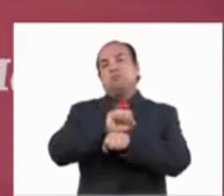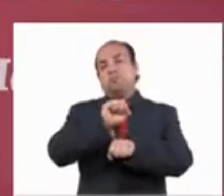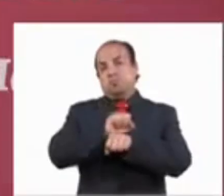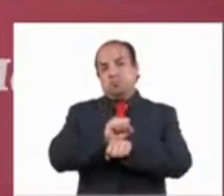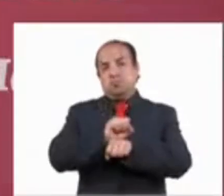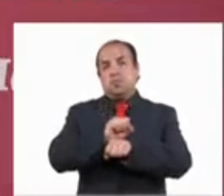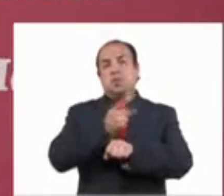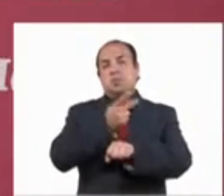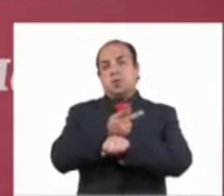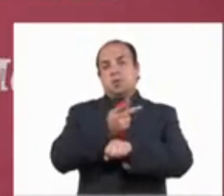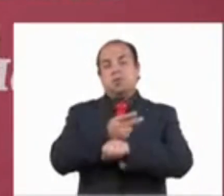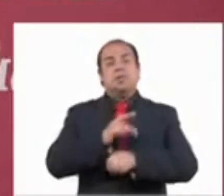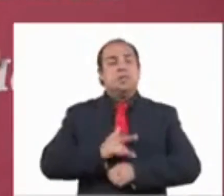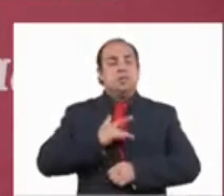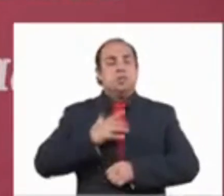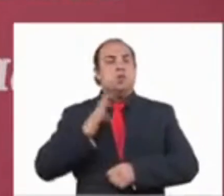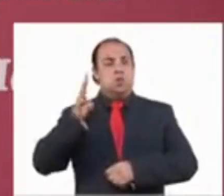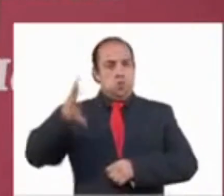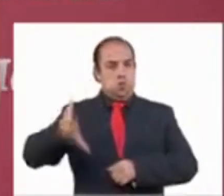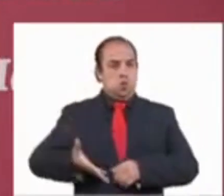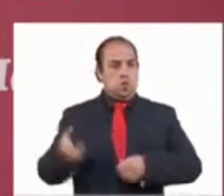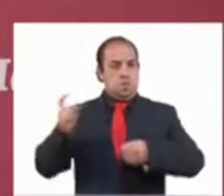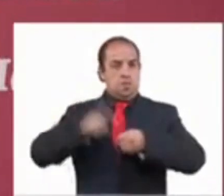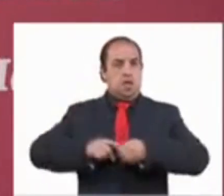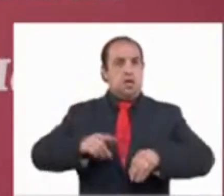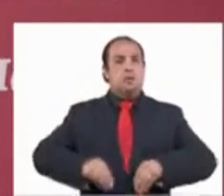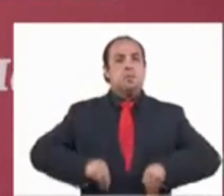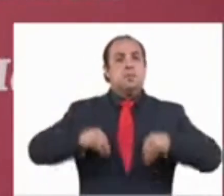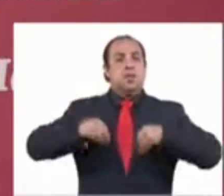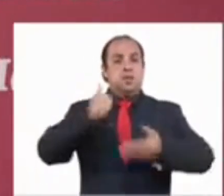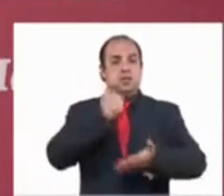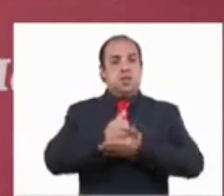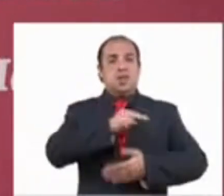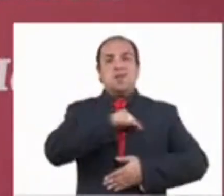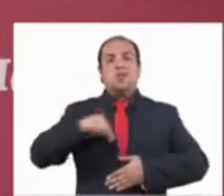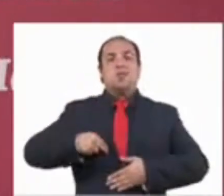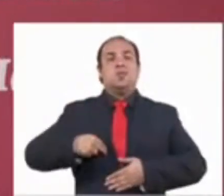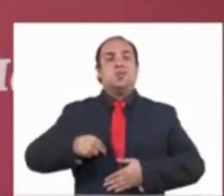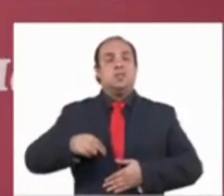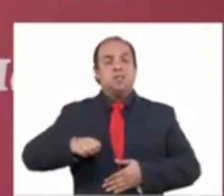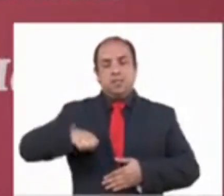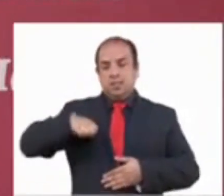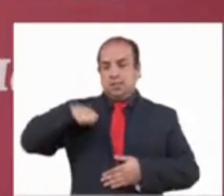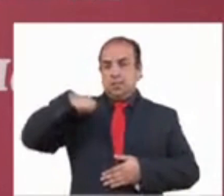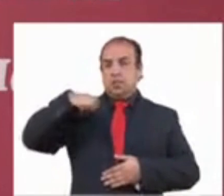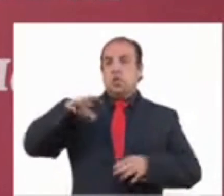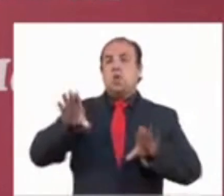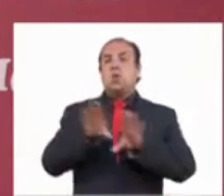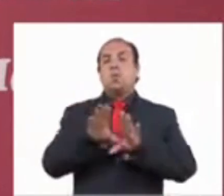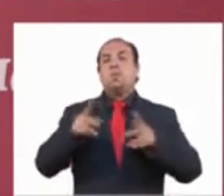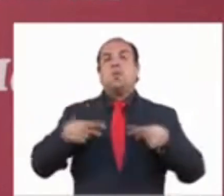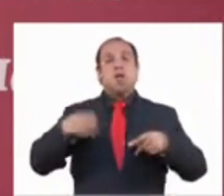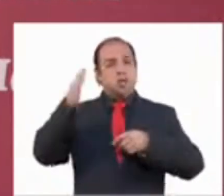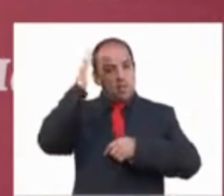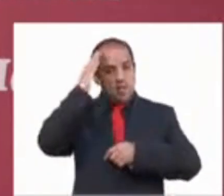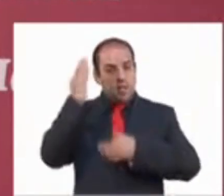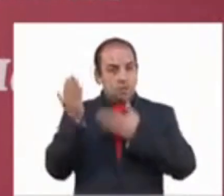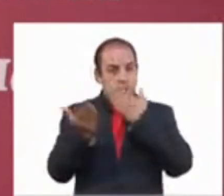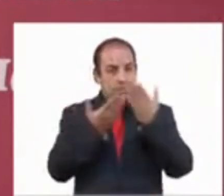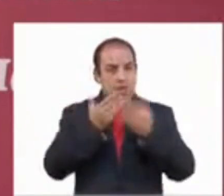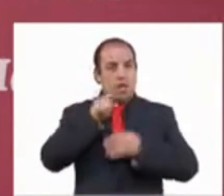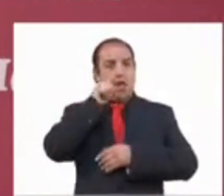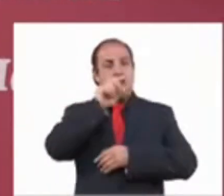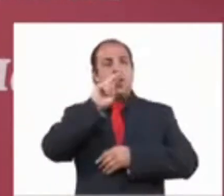ser parte de esta ciudad. Aquí nos hicimos muchos de nosotros como dirigentes estudiantiles en la Universidad